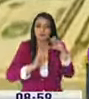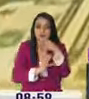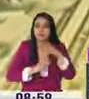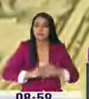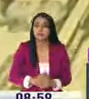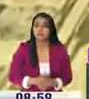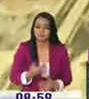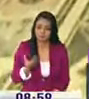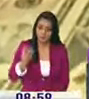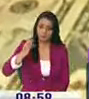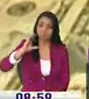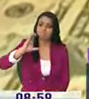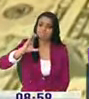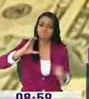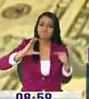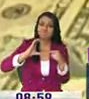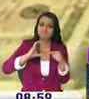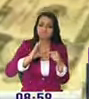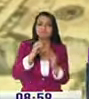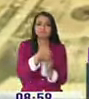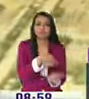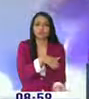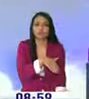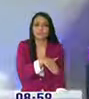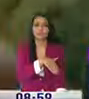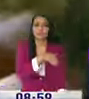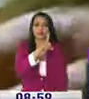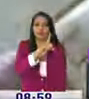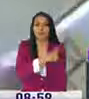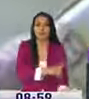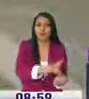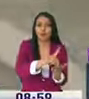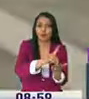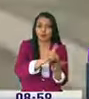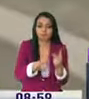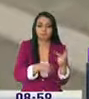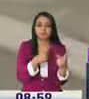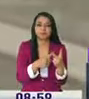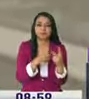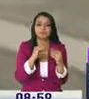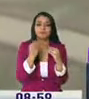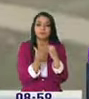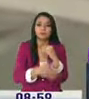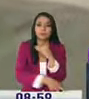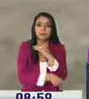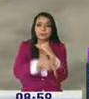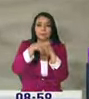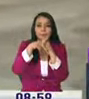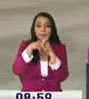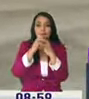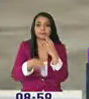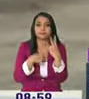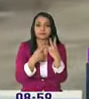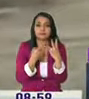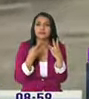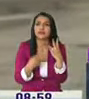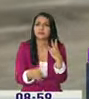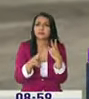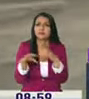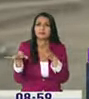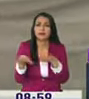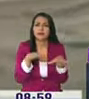Estos montos estarían relacionados a los proyectos Trasvase Daule Vinces, la refinería del Pacífico y también con las